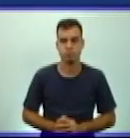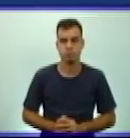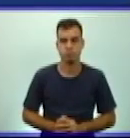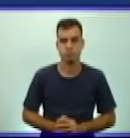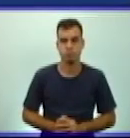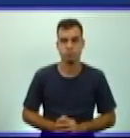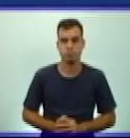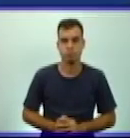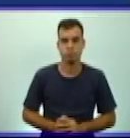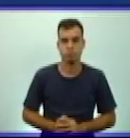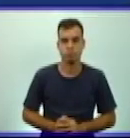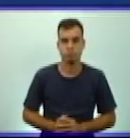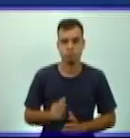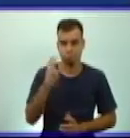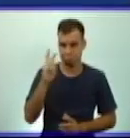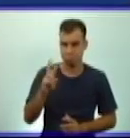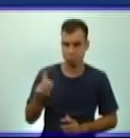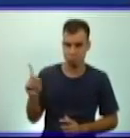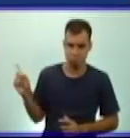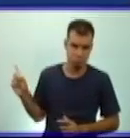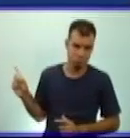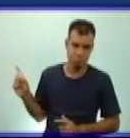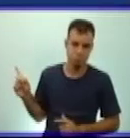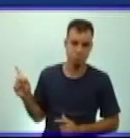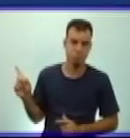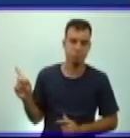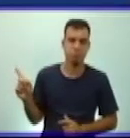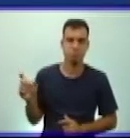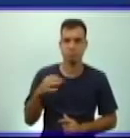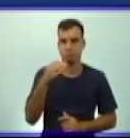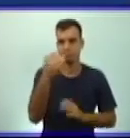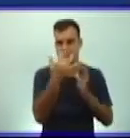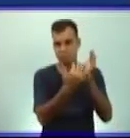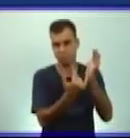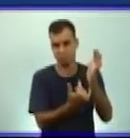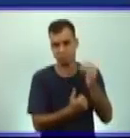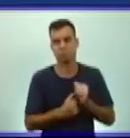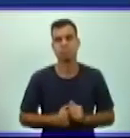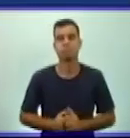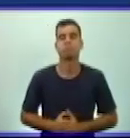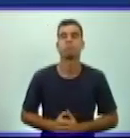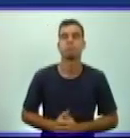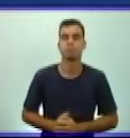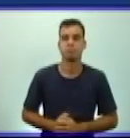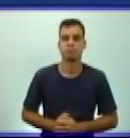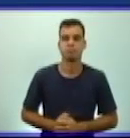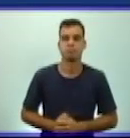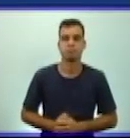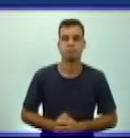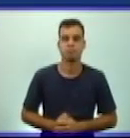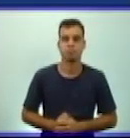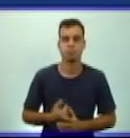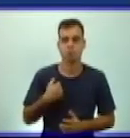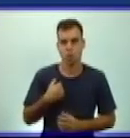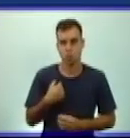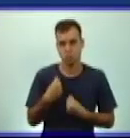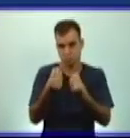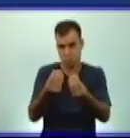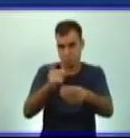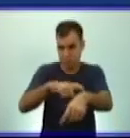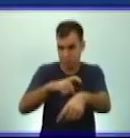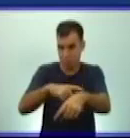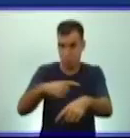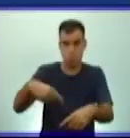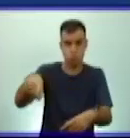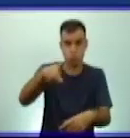iguales intervalos de tiempo respecto a una misma recta que se nombra eje de rotación. Yo les voy a dar un breve tiempo,